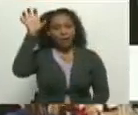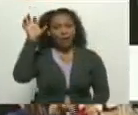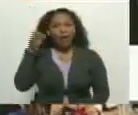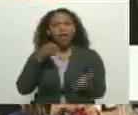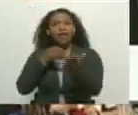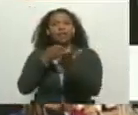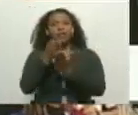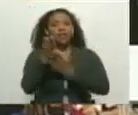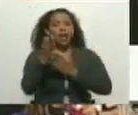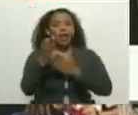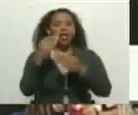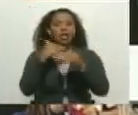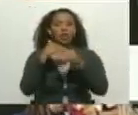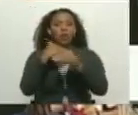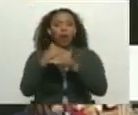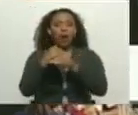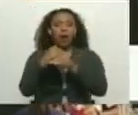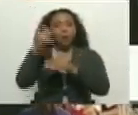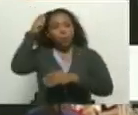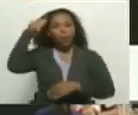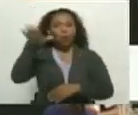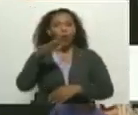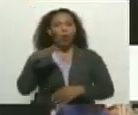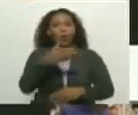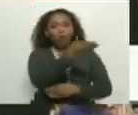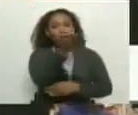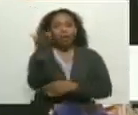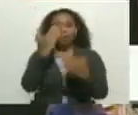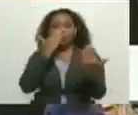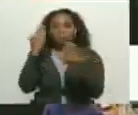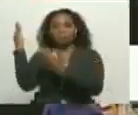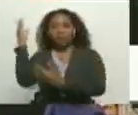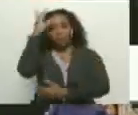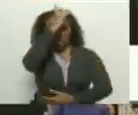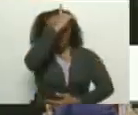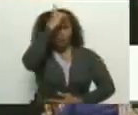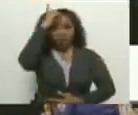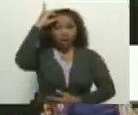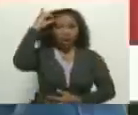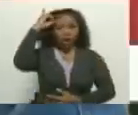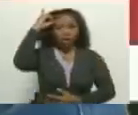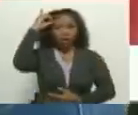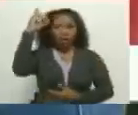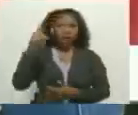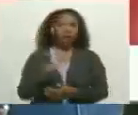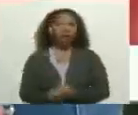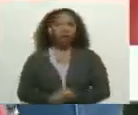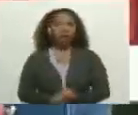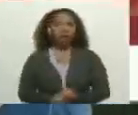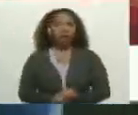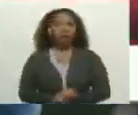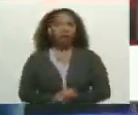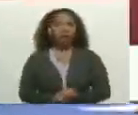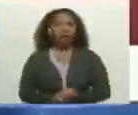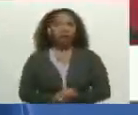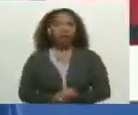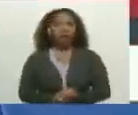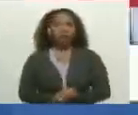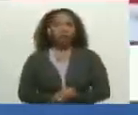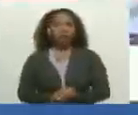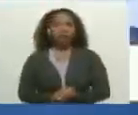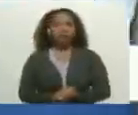pueblo. Con ustedes, nuestro capitán Diosdado Cabello Rondón. ¡Que